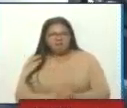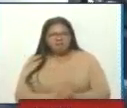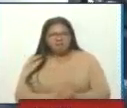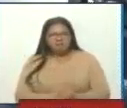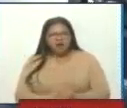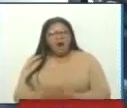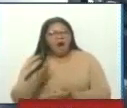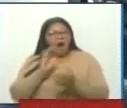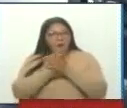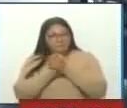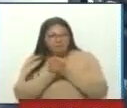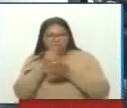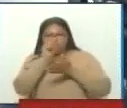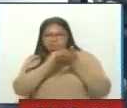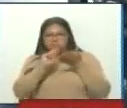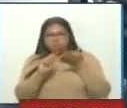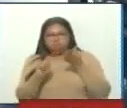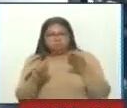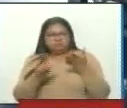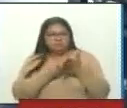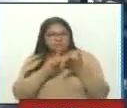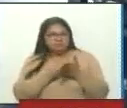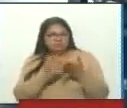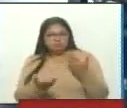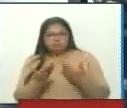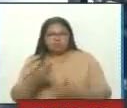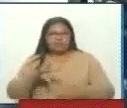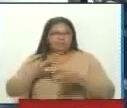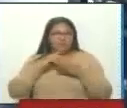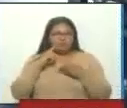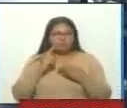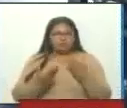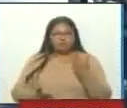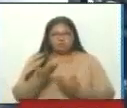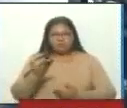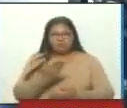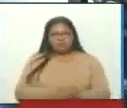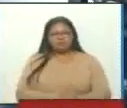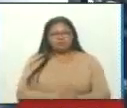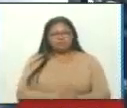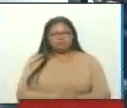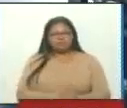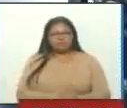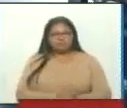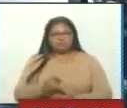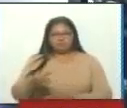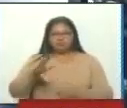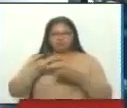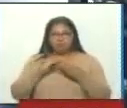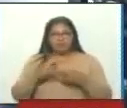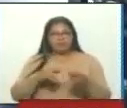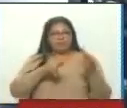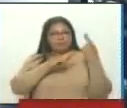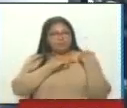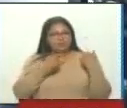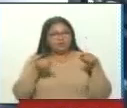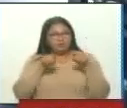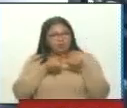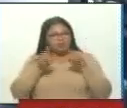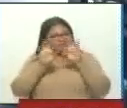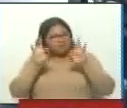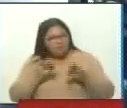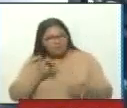Javier Barrio. Ellos también adoptaron un rol muy protagónico. Ellos asumieron la responsabilidad también